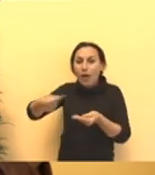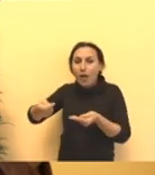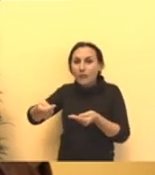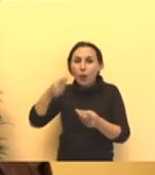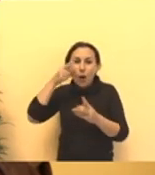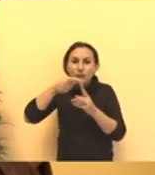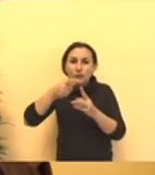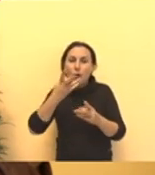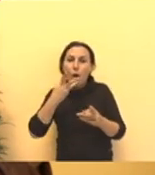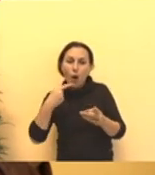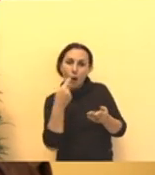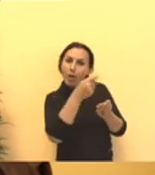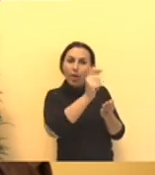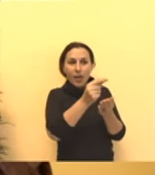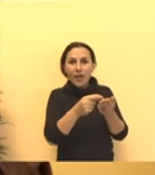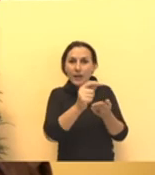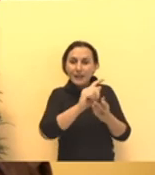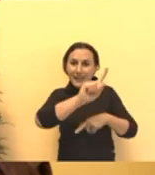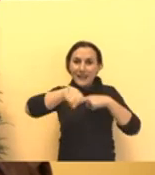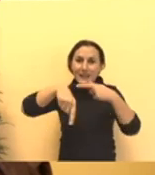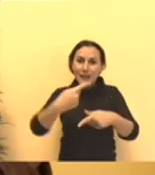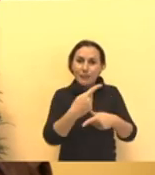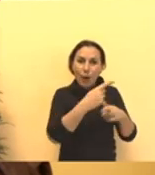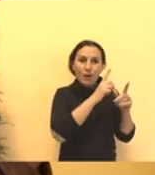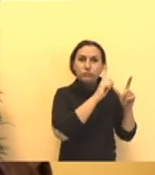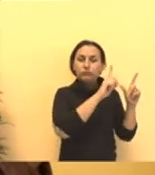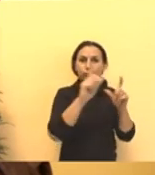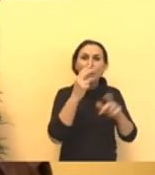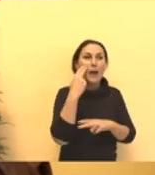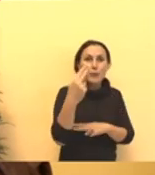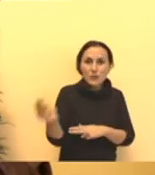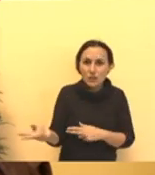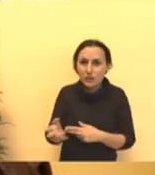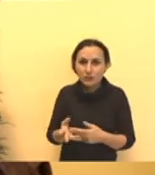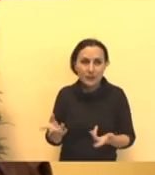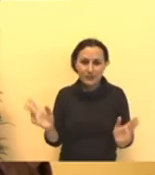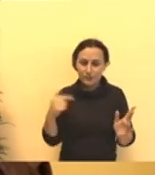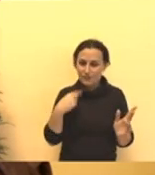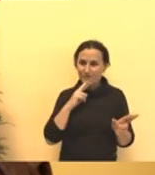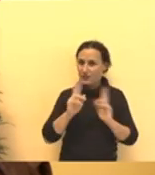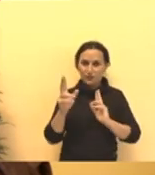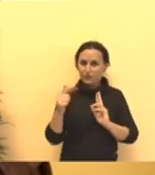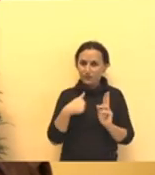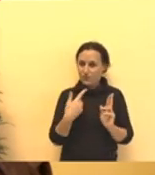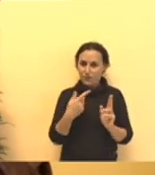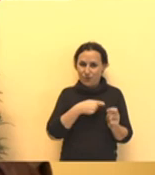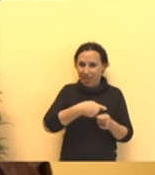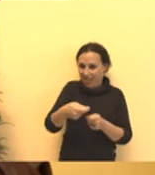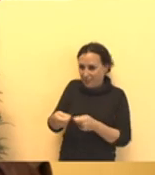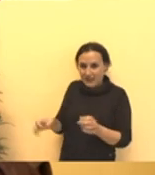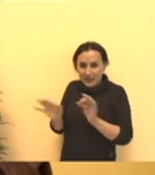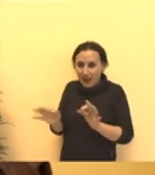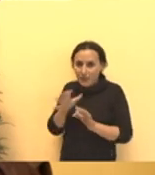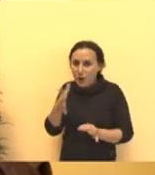una exposición. Y yo le dije, yo eso no se lo doy a mi gente. O sea, nosotros no necesitamos que nos quieran.